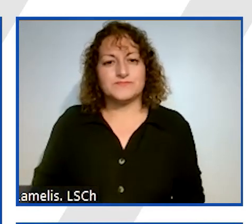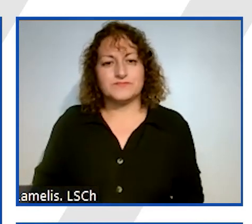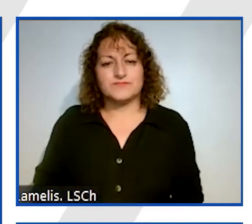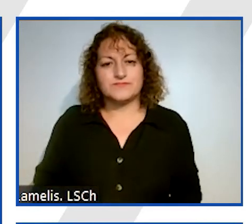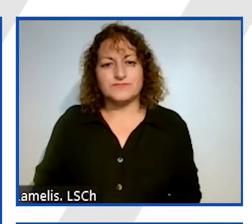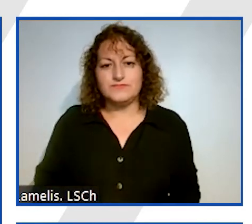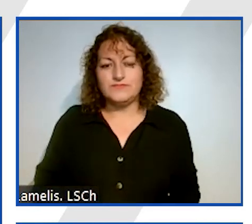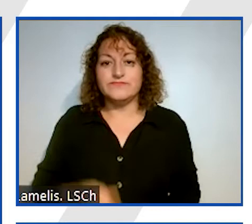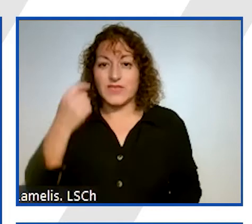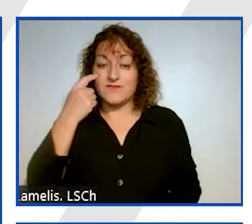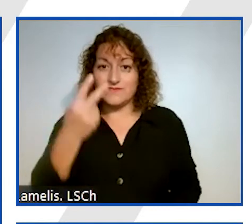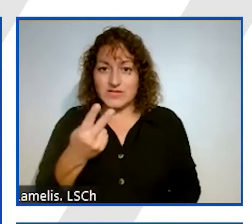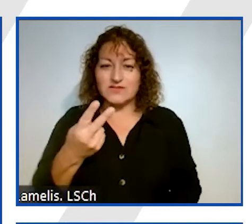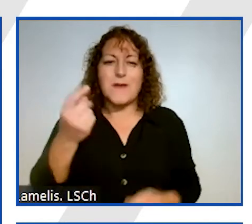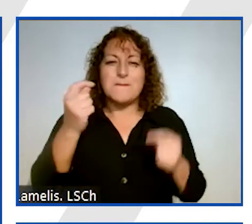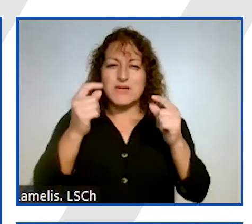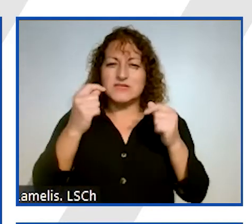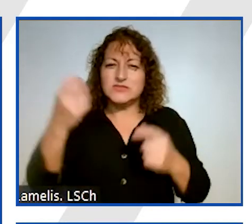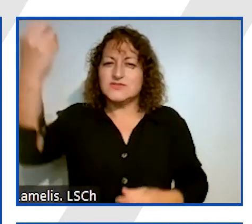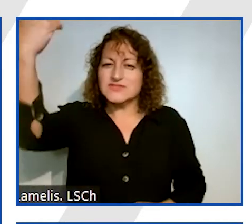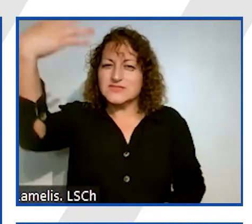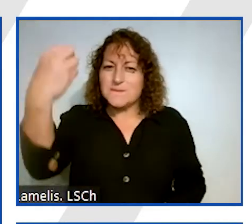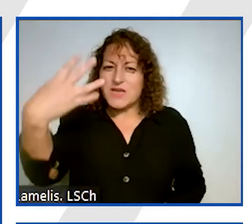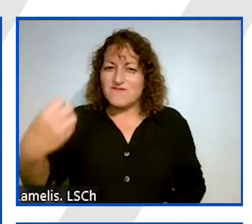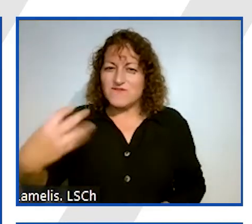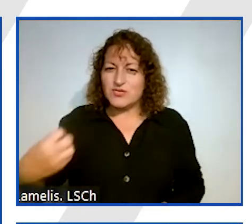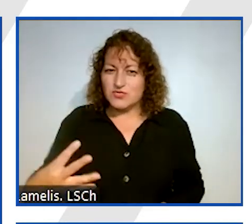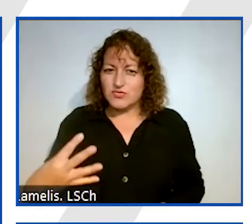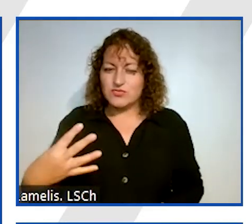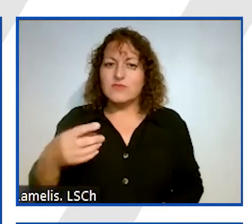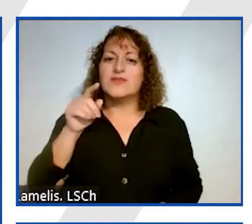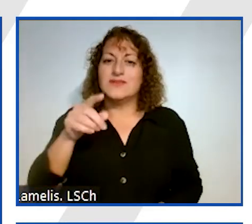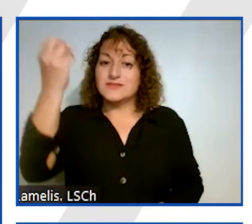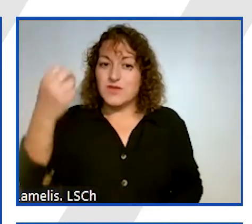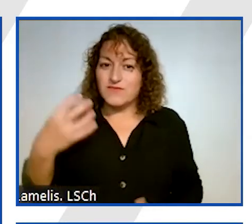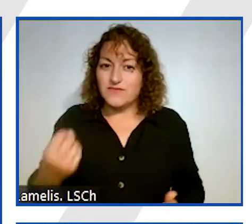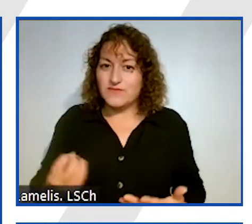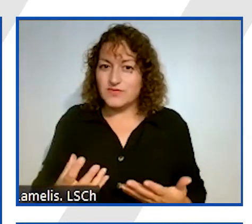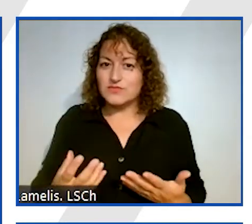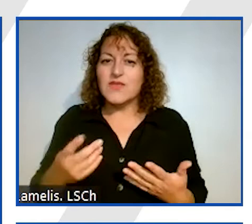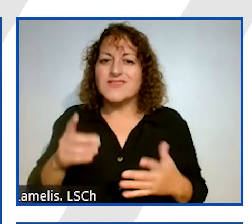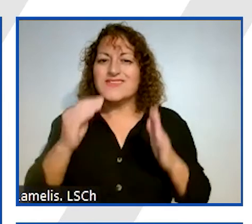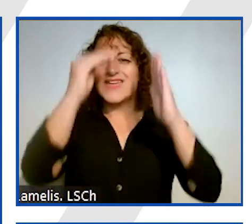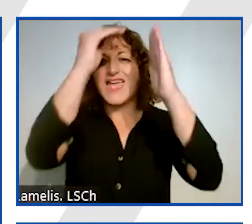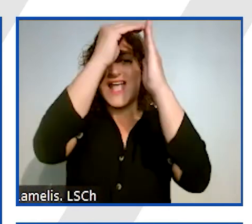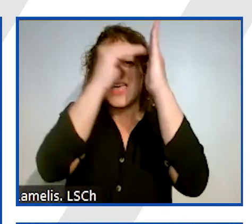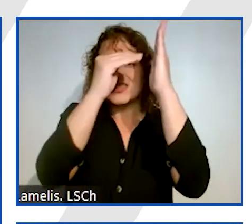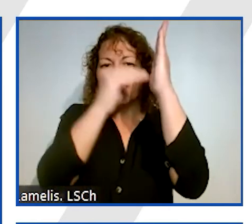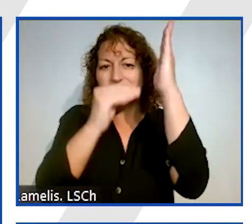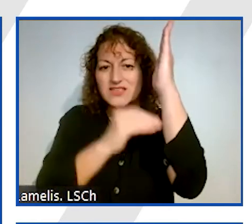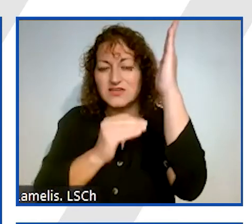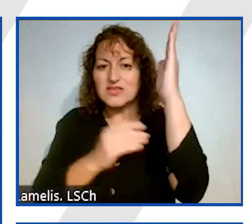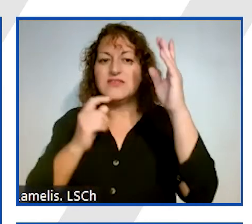en este semáforo, ¿ya? Y este semáforo es básicamente lo que nosotros denominamos las categorías de amenaza o de no amenaza,